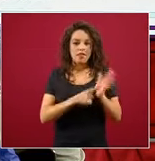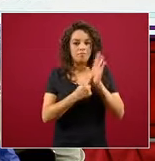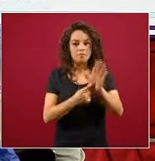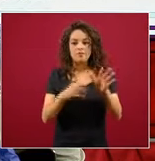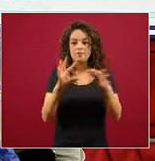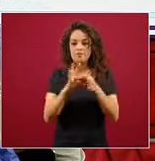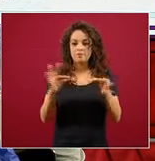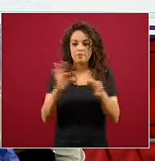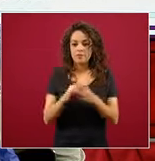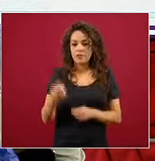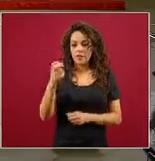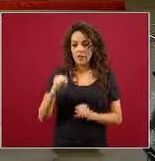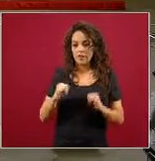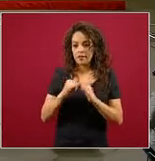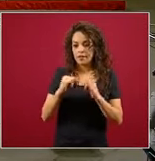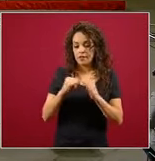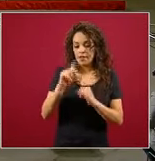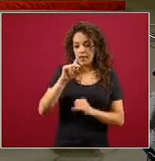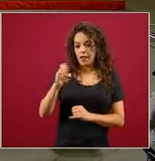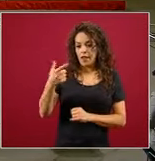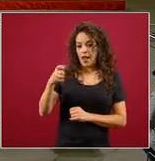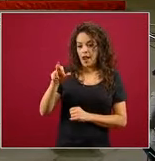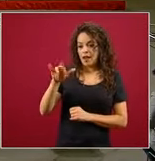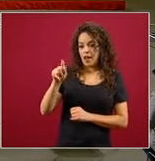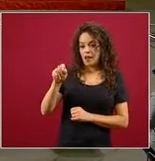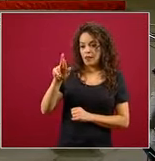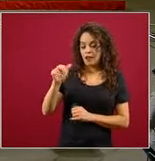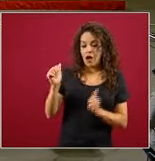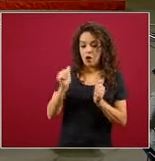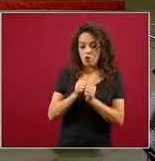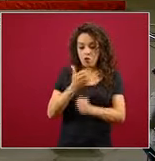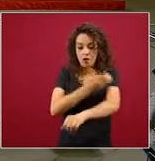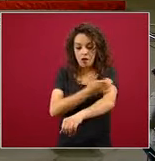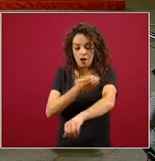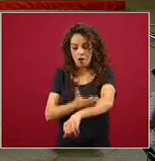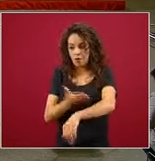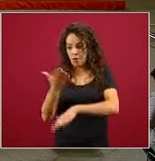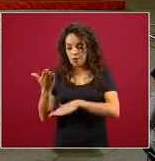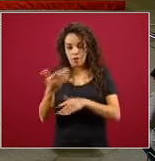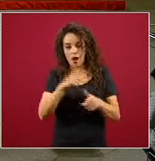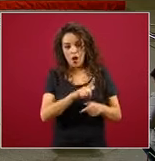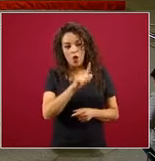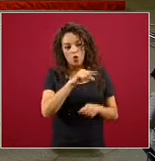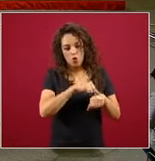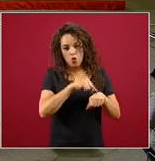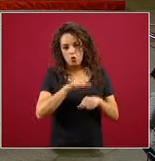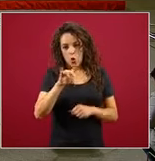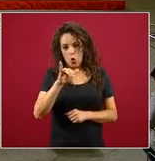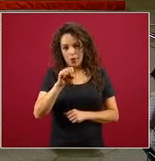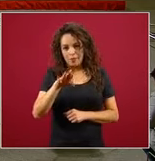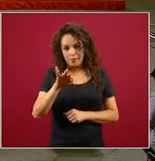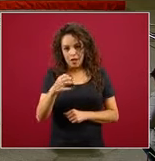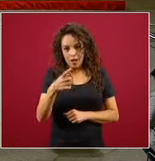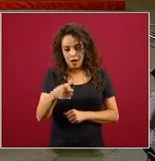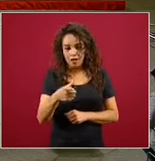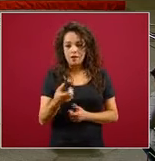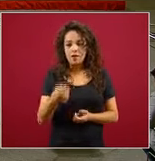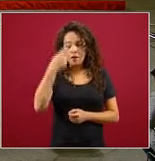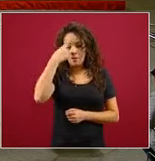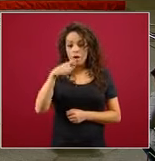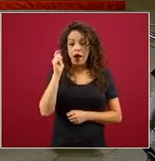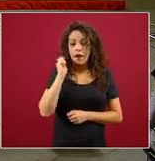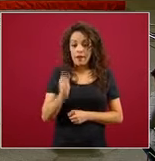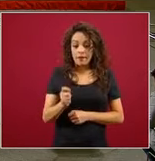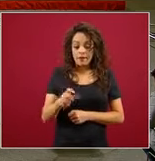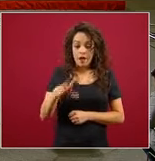de Geriatría, con el liderazgo del doctor Luis Miguel Gutiérrez, ha ido iniciando durante la contingencia, que como